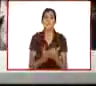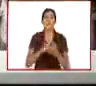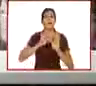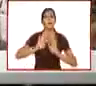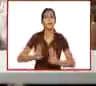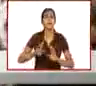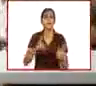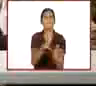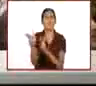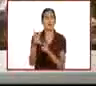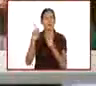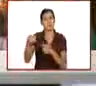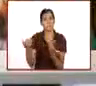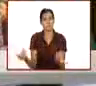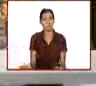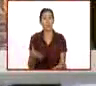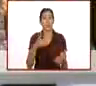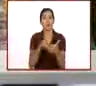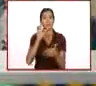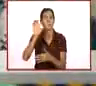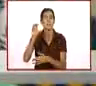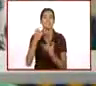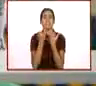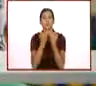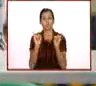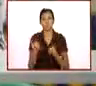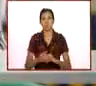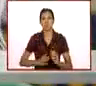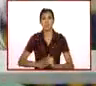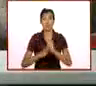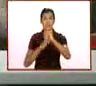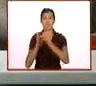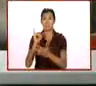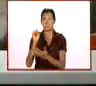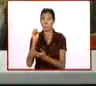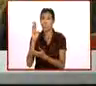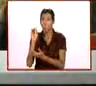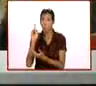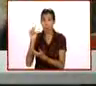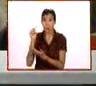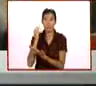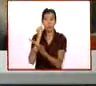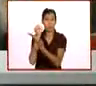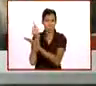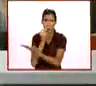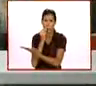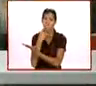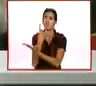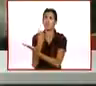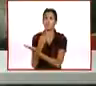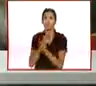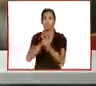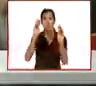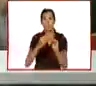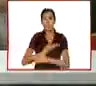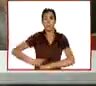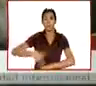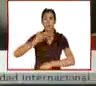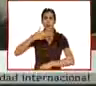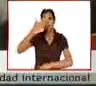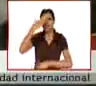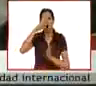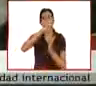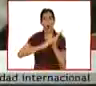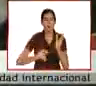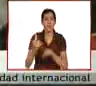y a las agresiones contra un pueblo inocente. Mientras el líder de Hezbollah, Hassan Nasrallah, instó a los presidentes árabes a seguir el ejemplo del